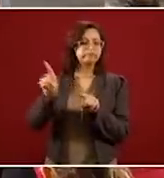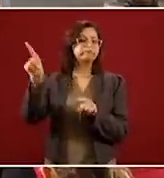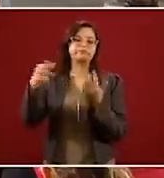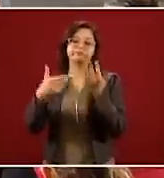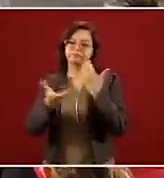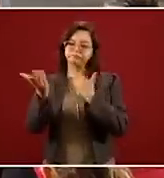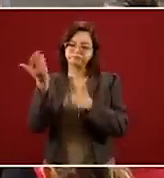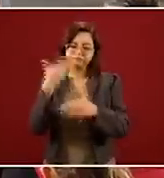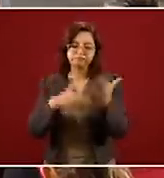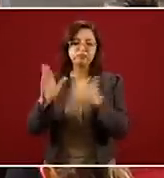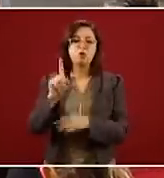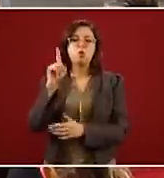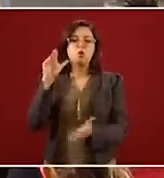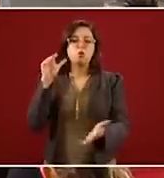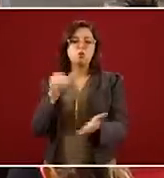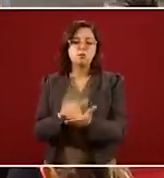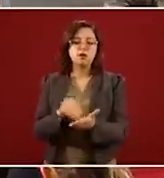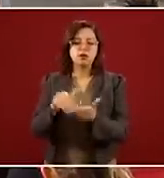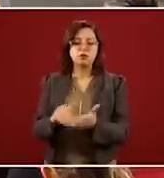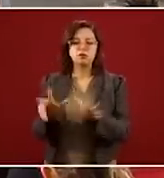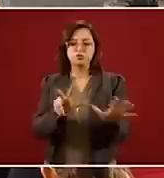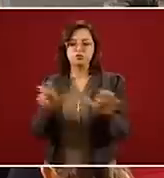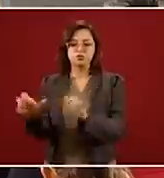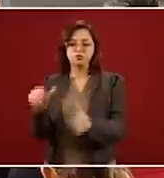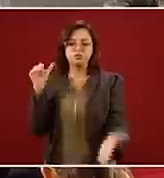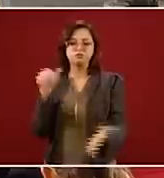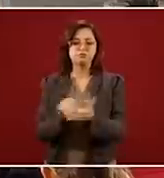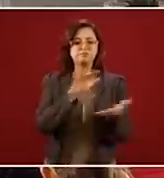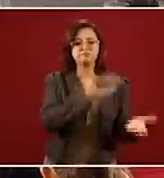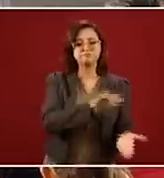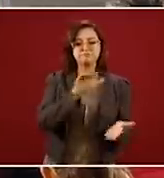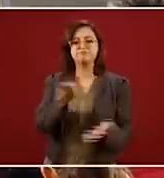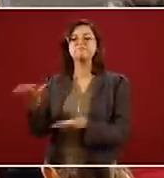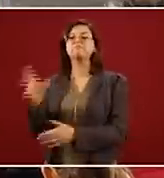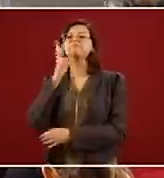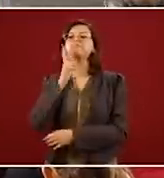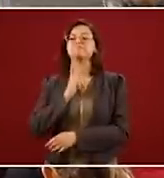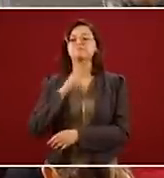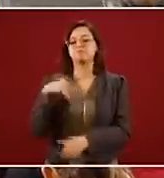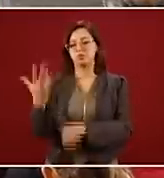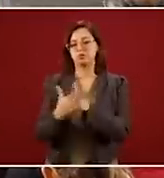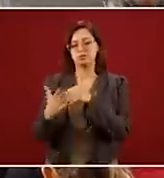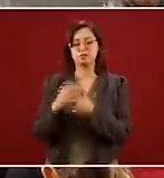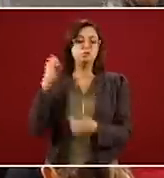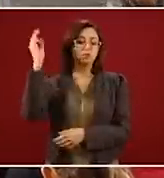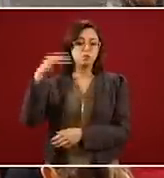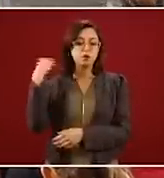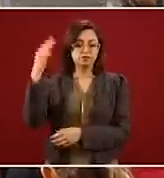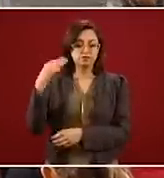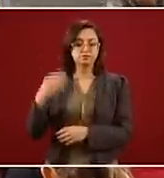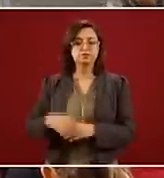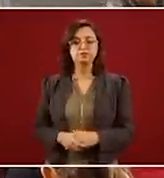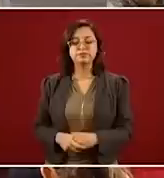estaríamos llegando a 1.800.000 barriles para finales del mes de marzo. Esto está